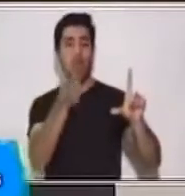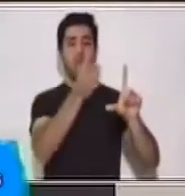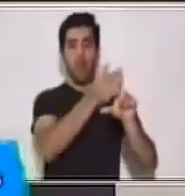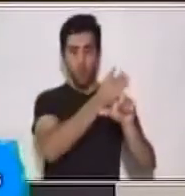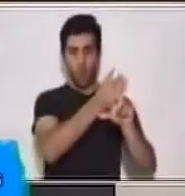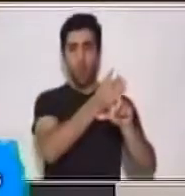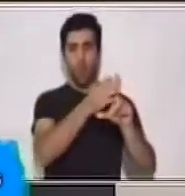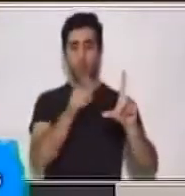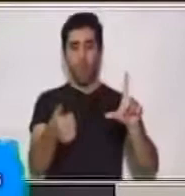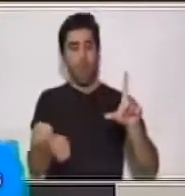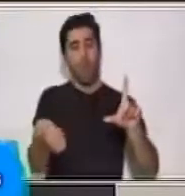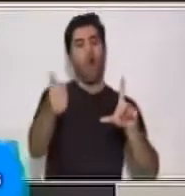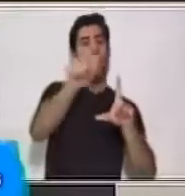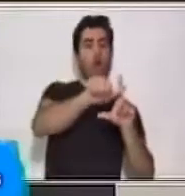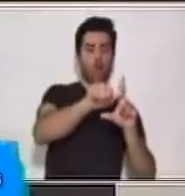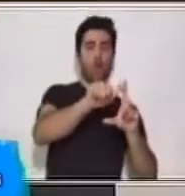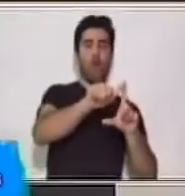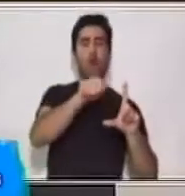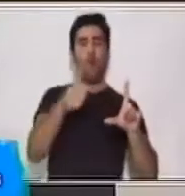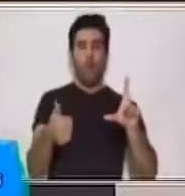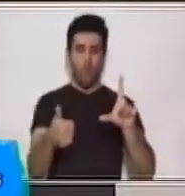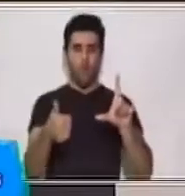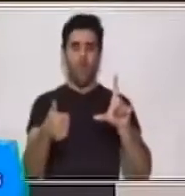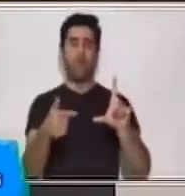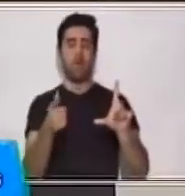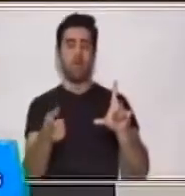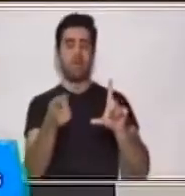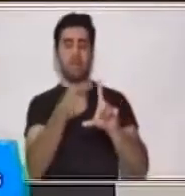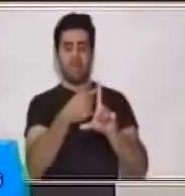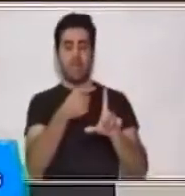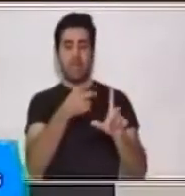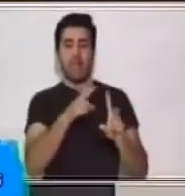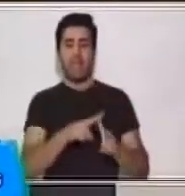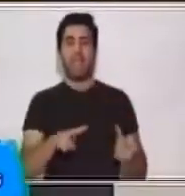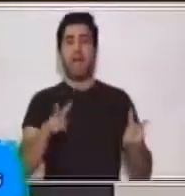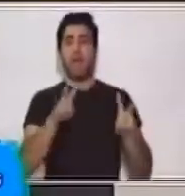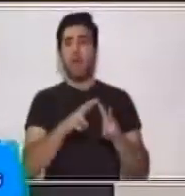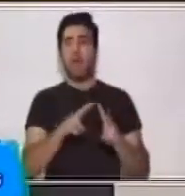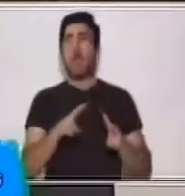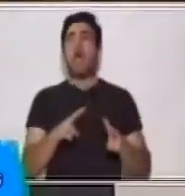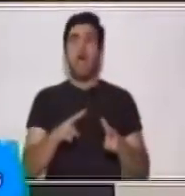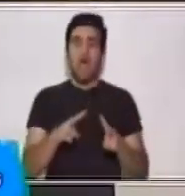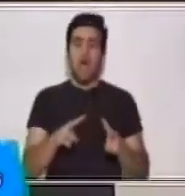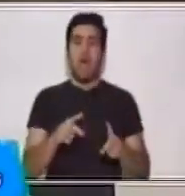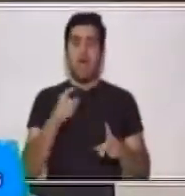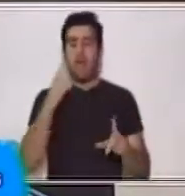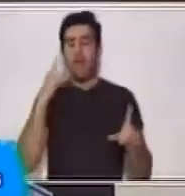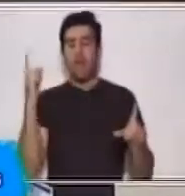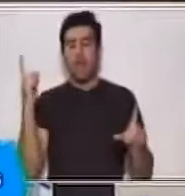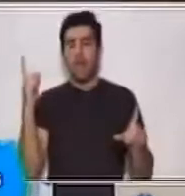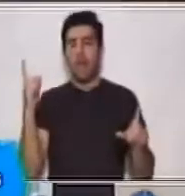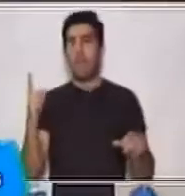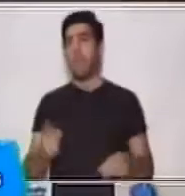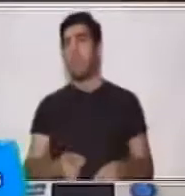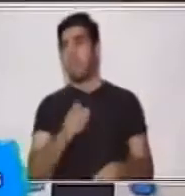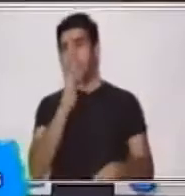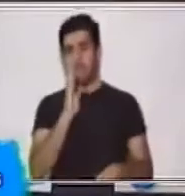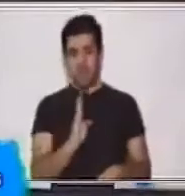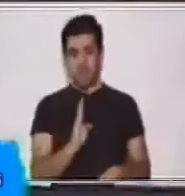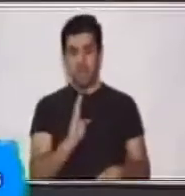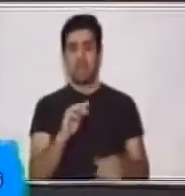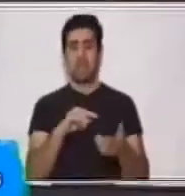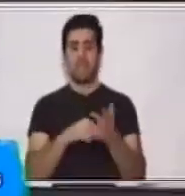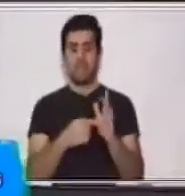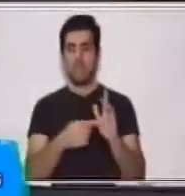momento, es el opuesto, me están dando el valor opuesto, y por tanto, esta B va a ser el adyacente. Este es